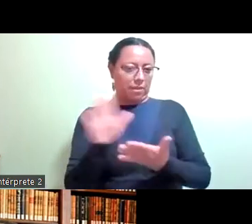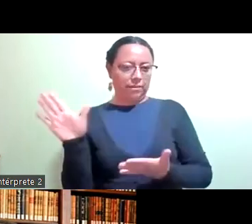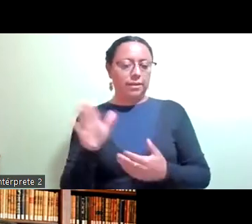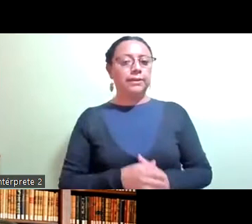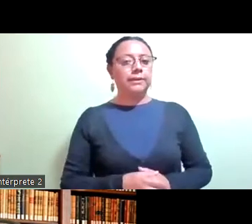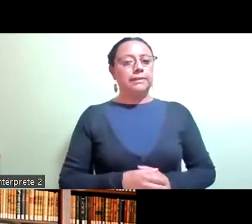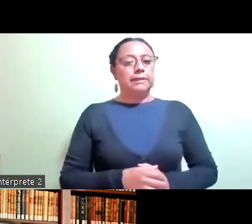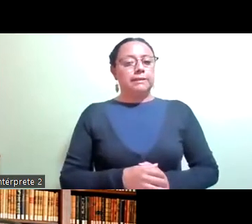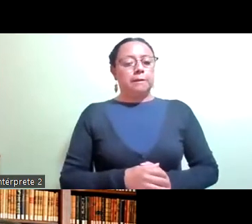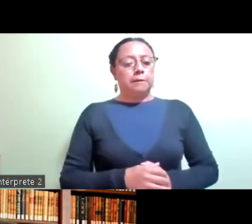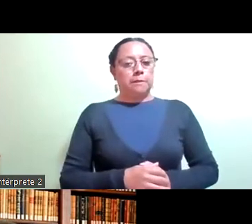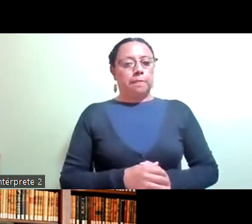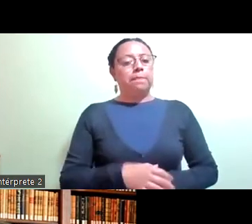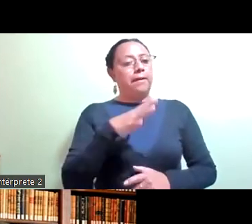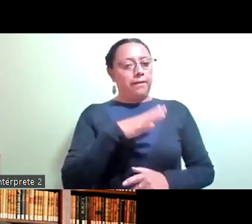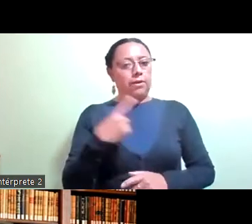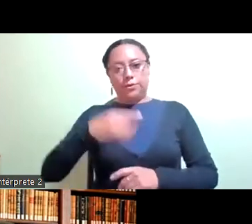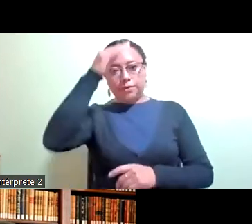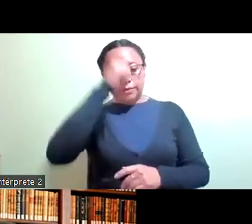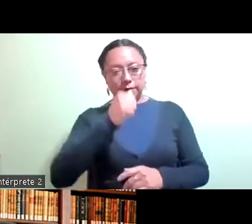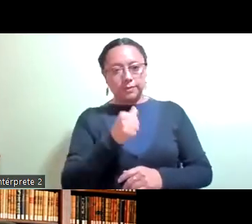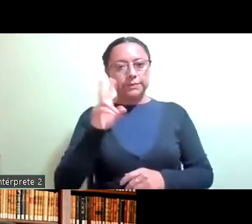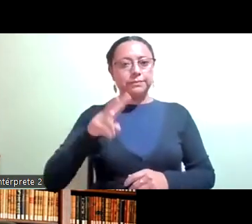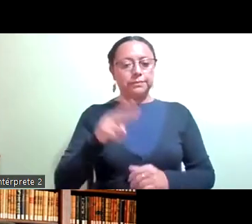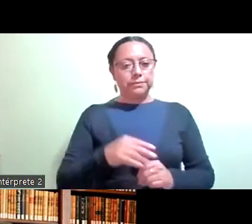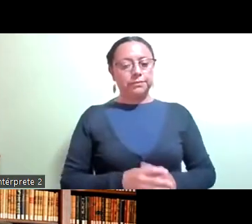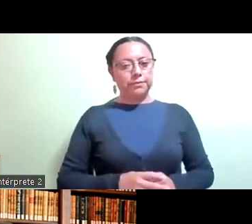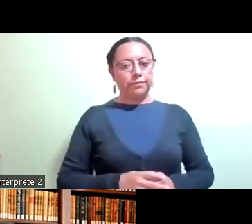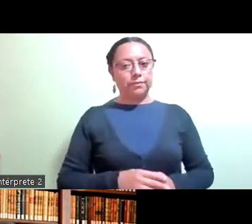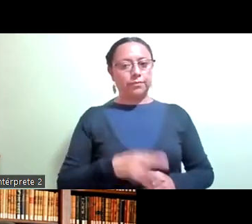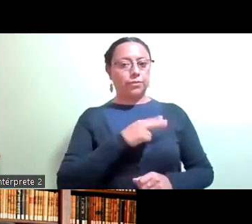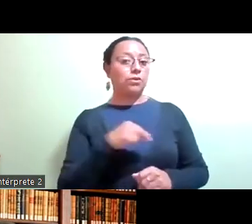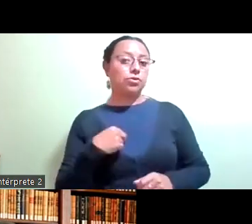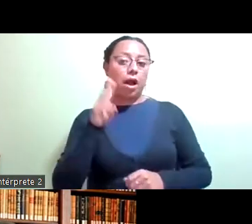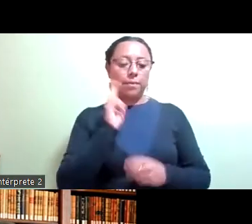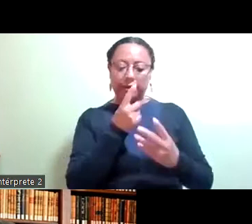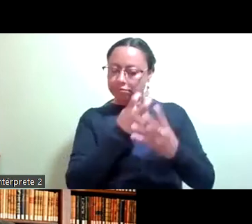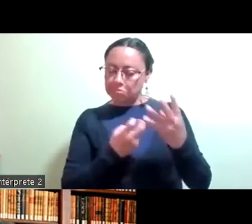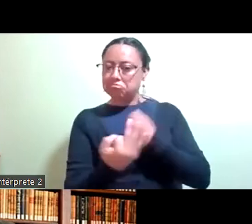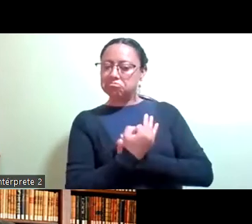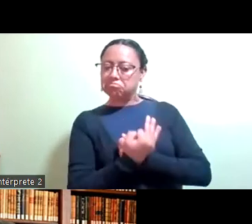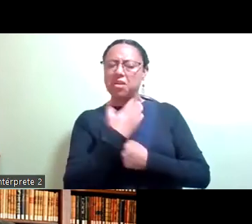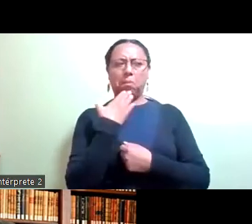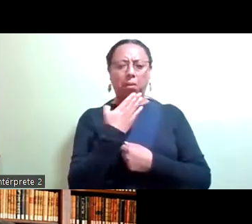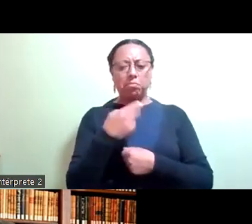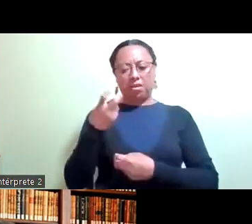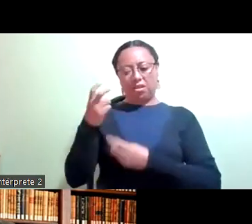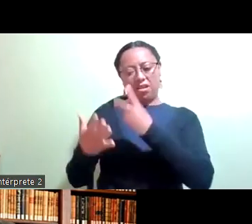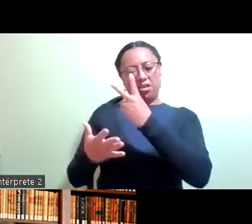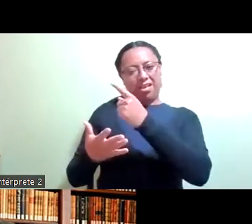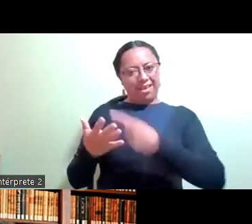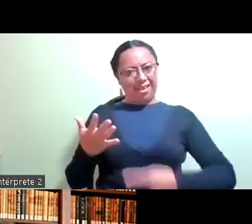hay un acuerdo y no puede ser lo que nos conviene y lo que no nos conviene diputado